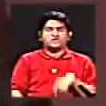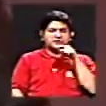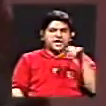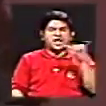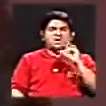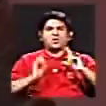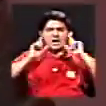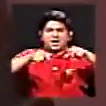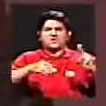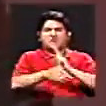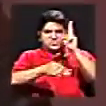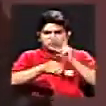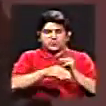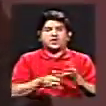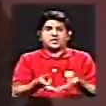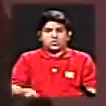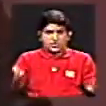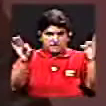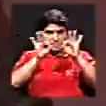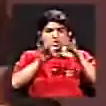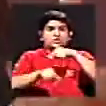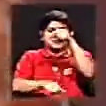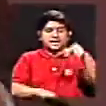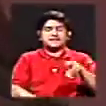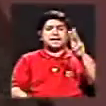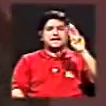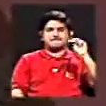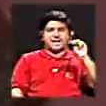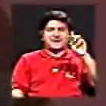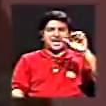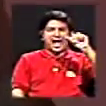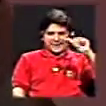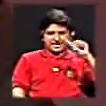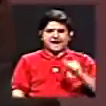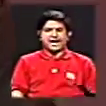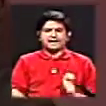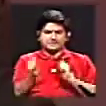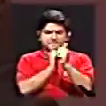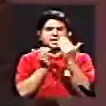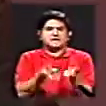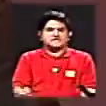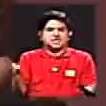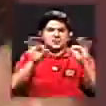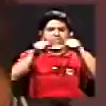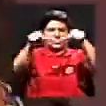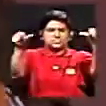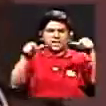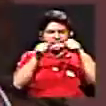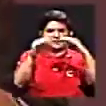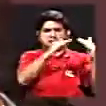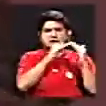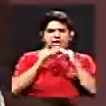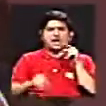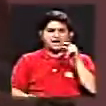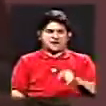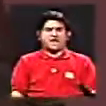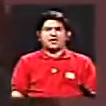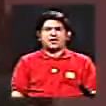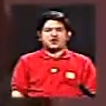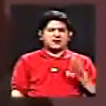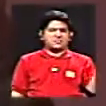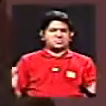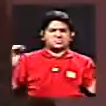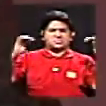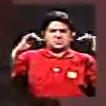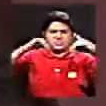eventualmente un río importante como el María Aguilar, que pasa por una gran área urbana, de ahí termina siendo el receptor de toda una